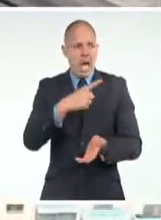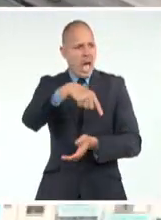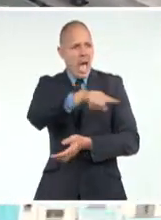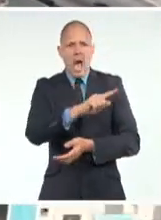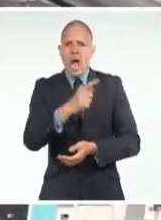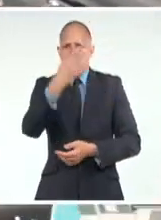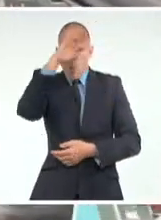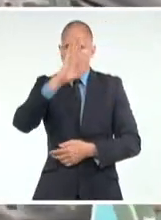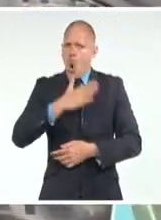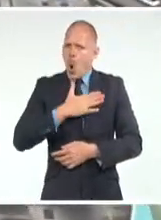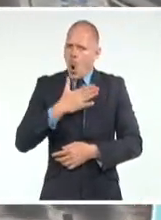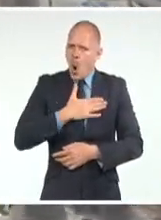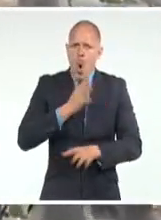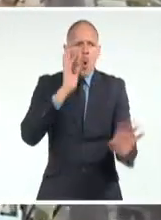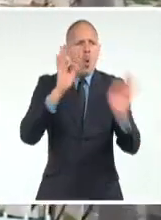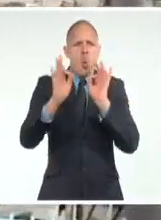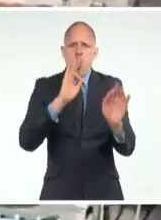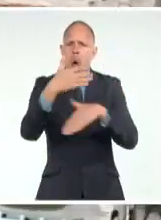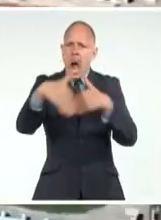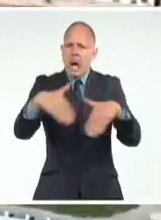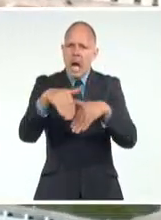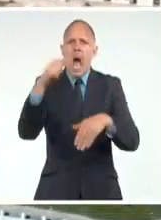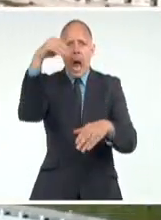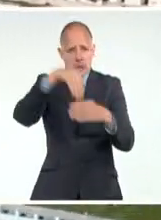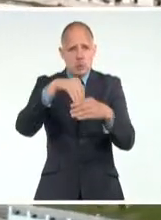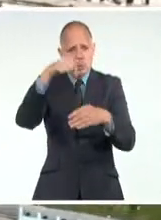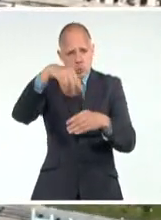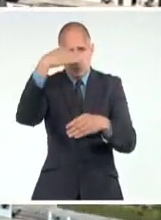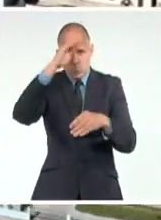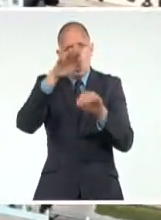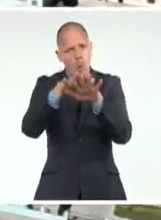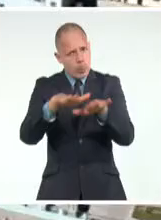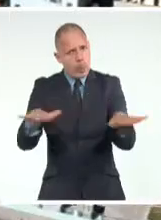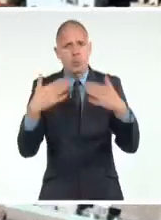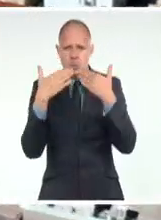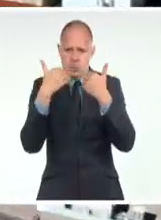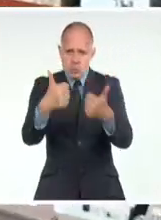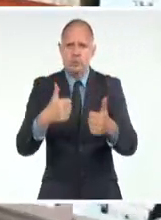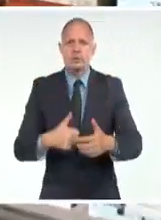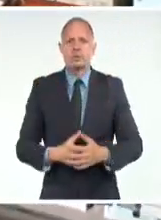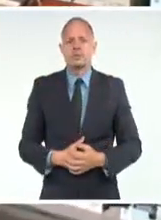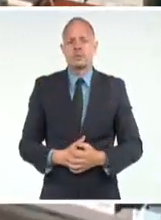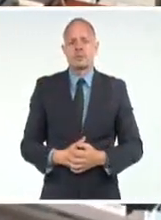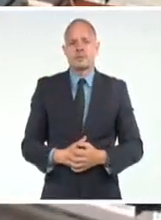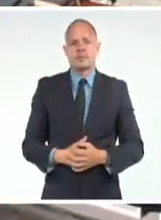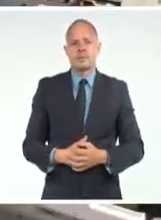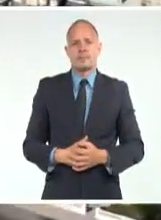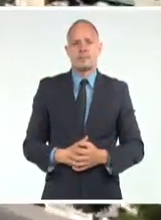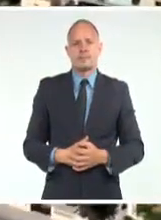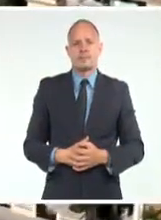y garantizan el orden interior. Evelix Tamile, Sistema Informativo de la Televisión Cubana.